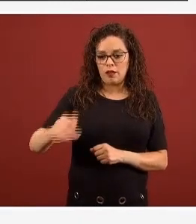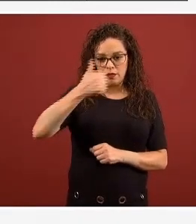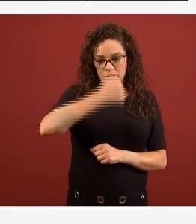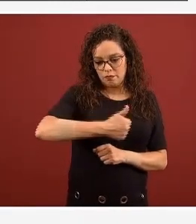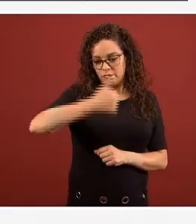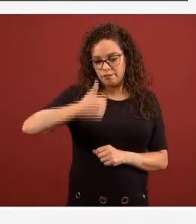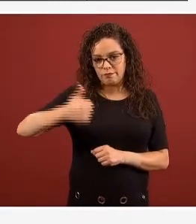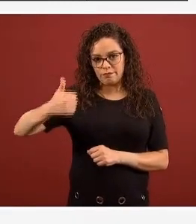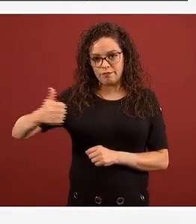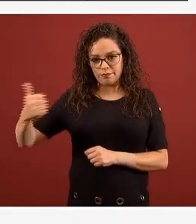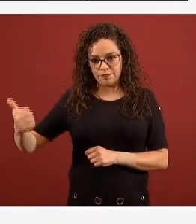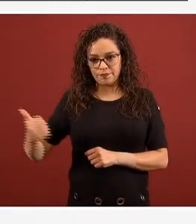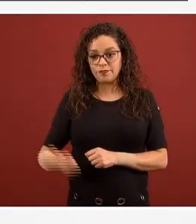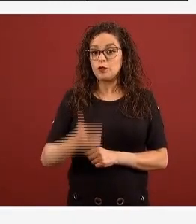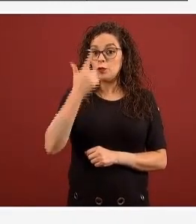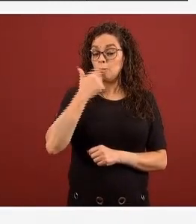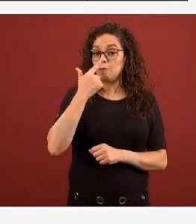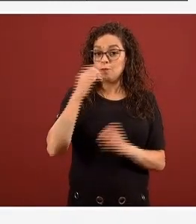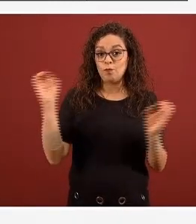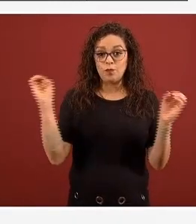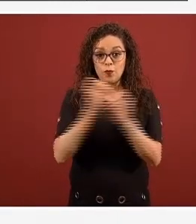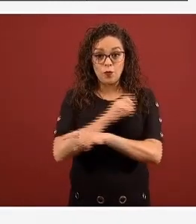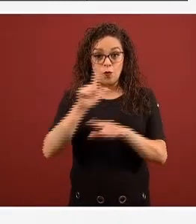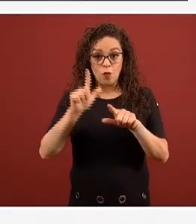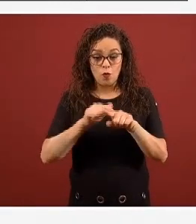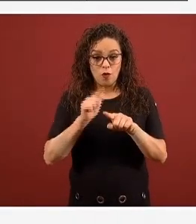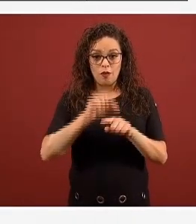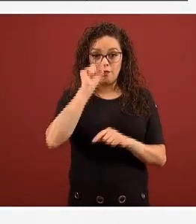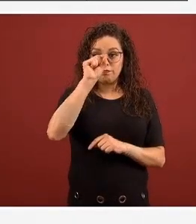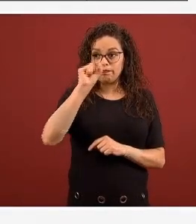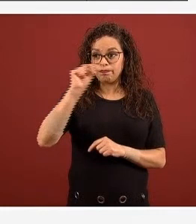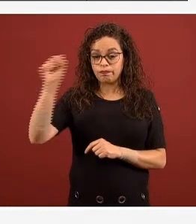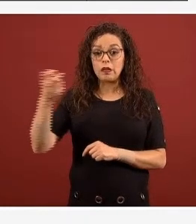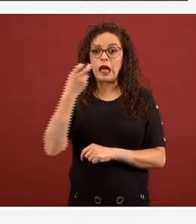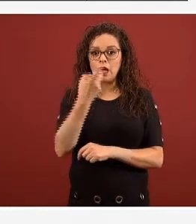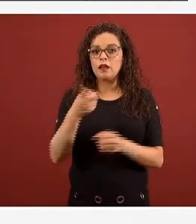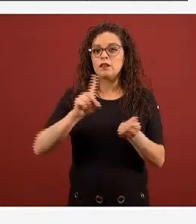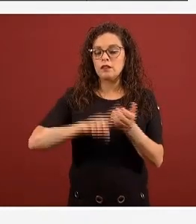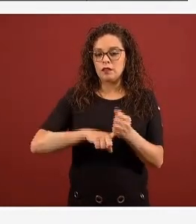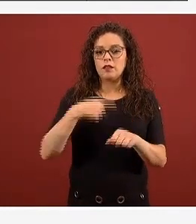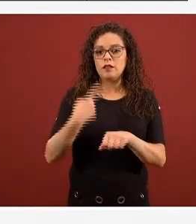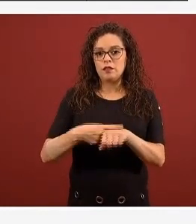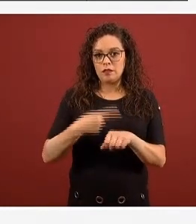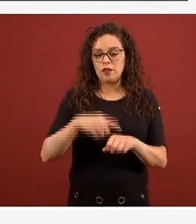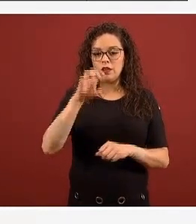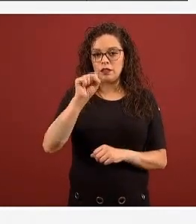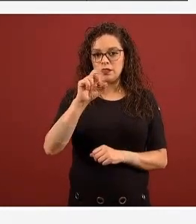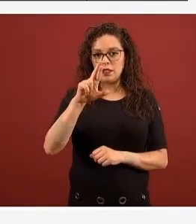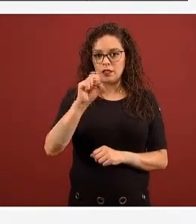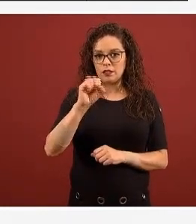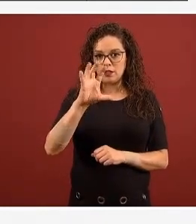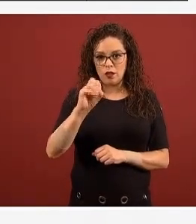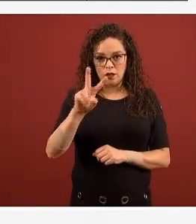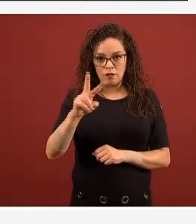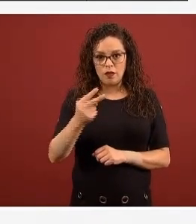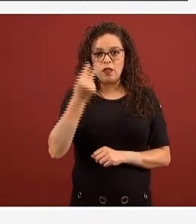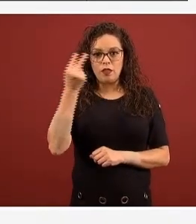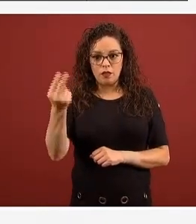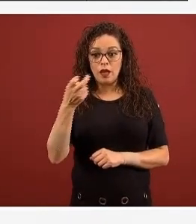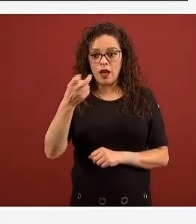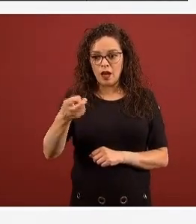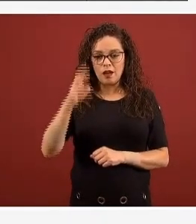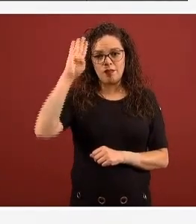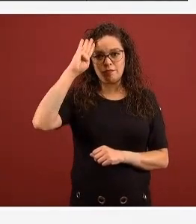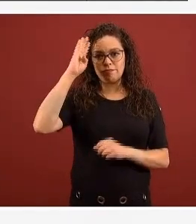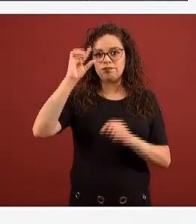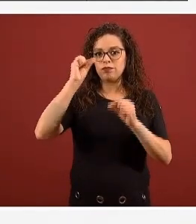como la línea roja oscura, que es la que representa a SARS-CoV-2, es la que en su momento se ha mantenido por encima,